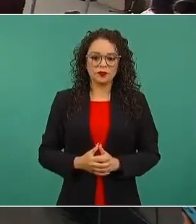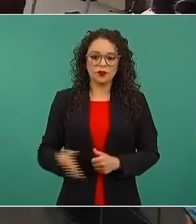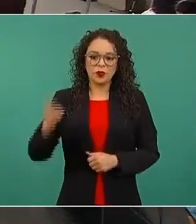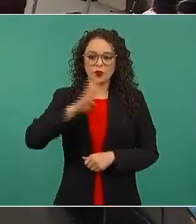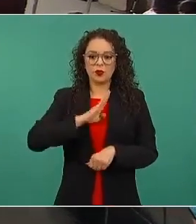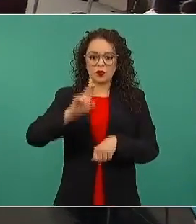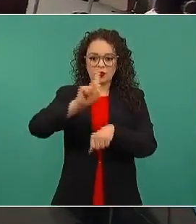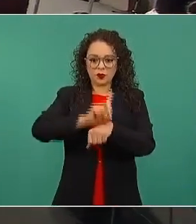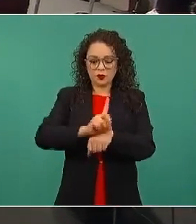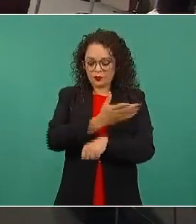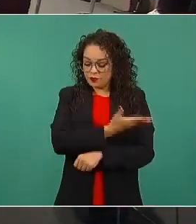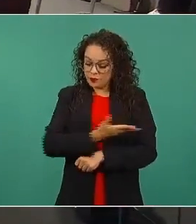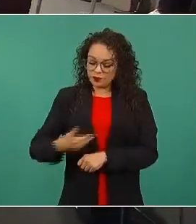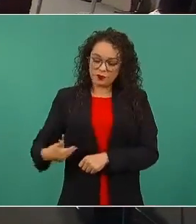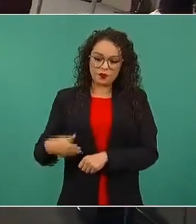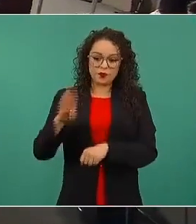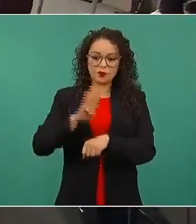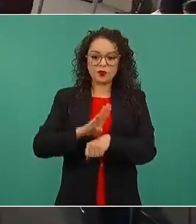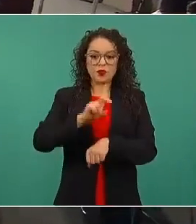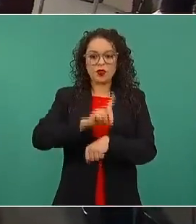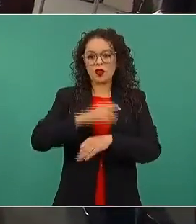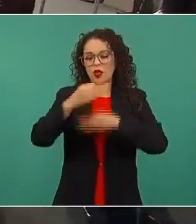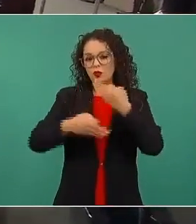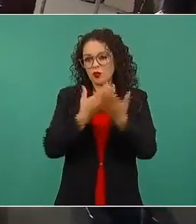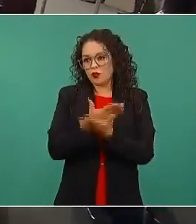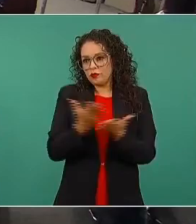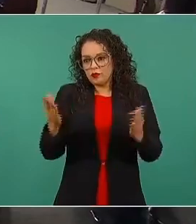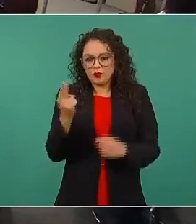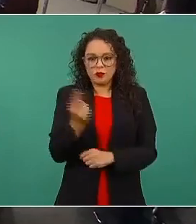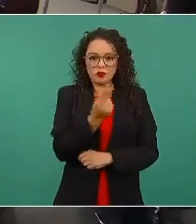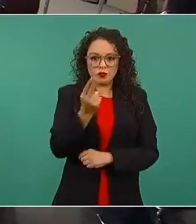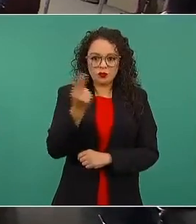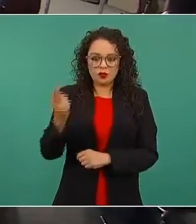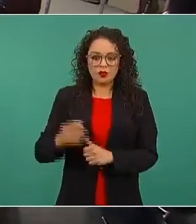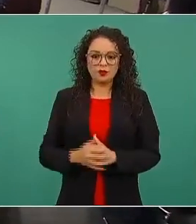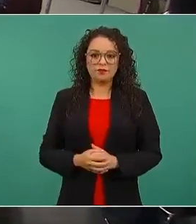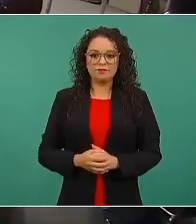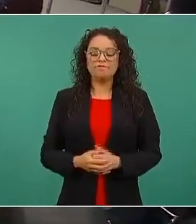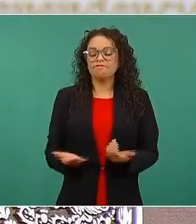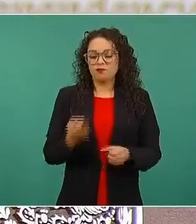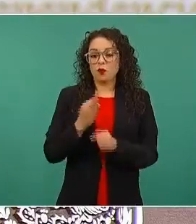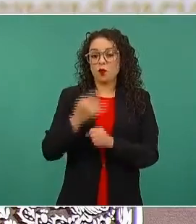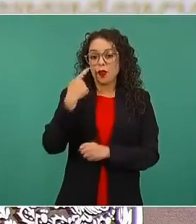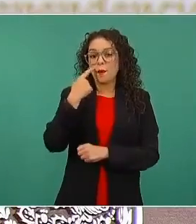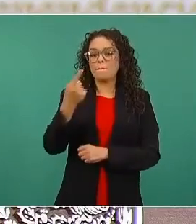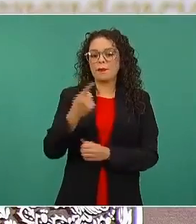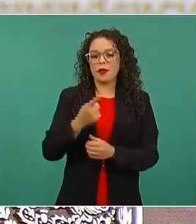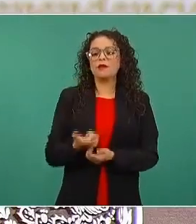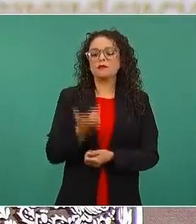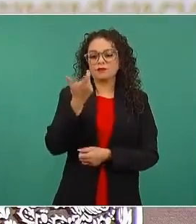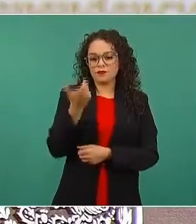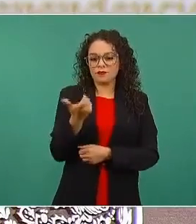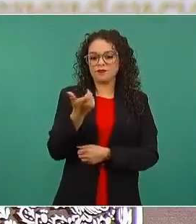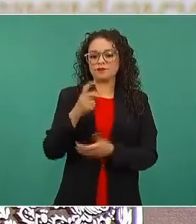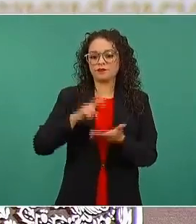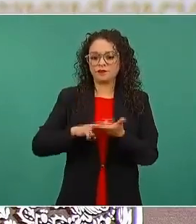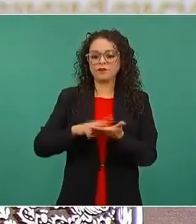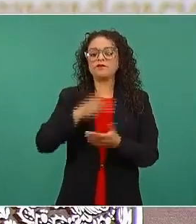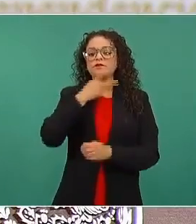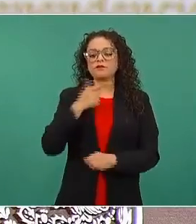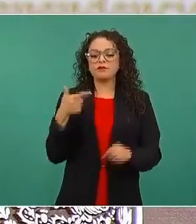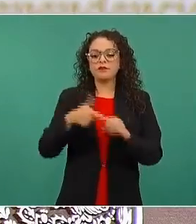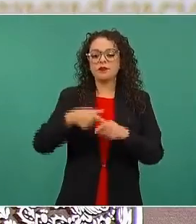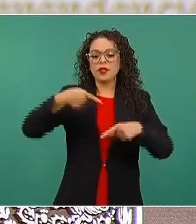Buenos días, señor presidente. Muy buenos días a todas y a todos ustedes. ¿Quién es quién en los precios de los combustibles? Iniciamos con